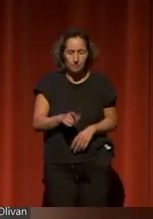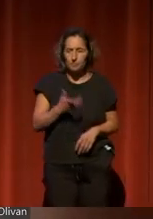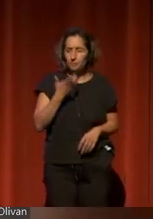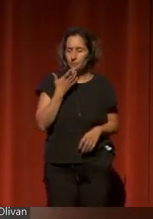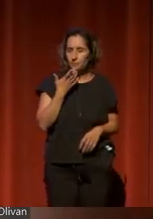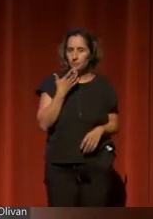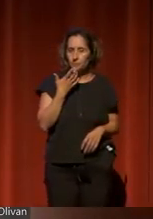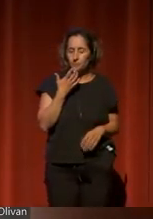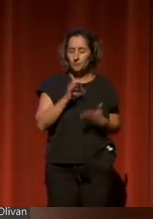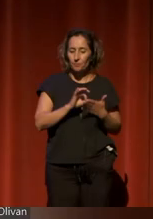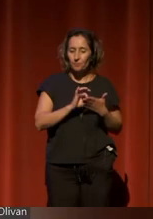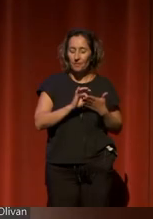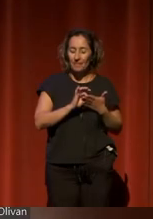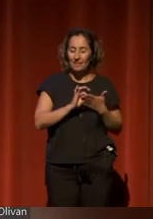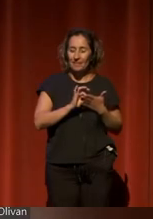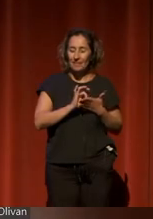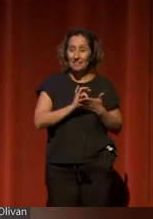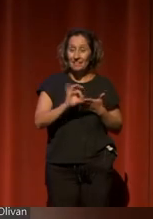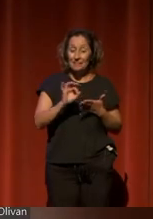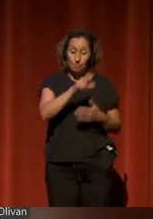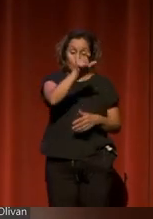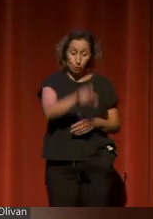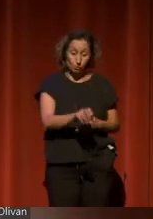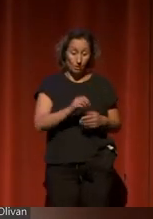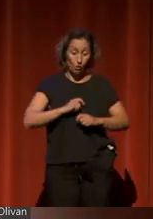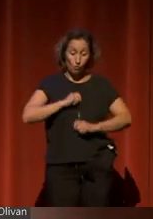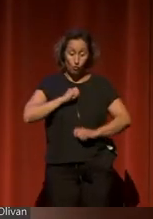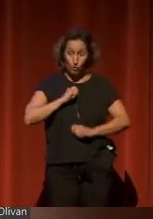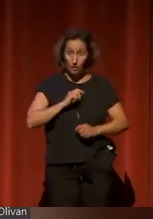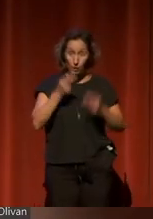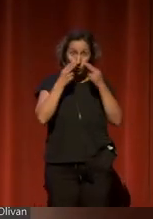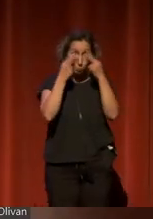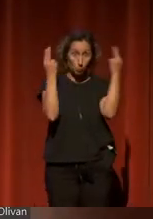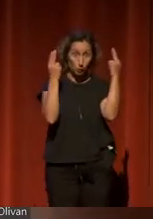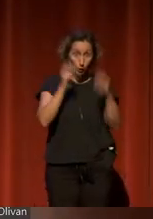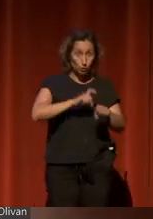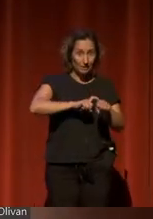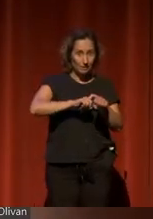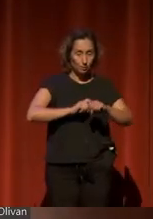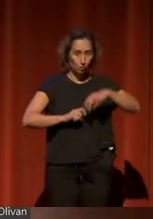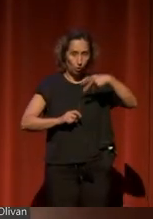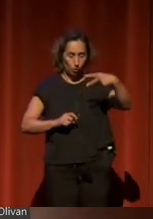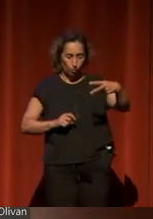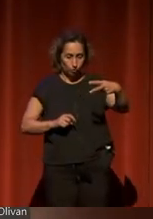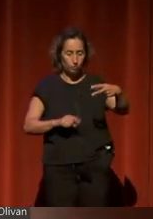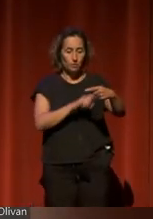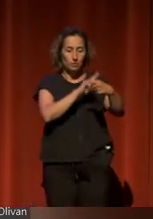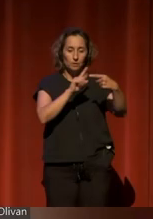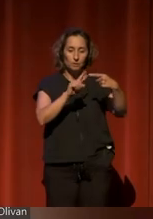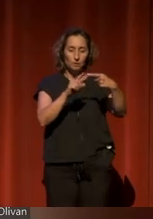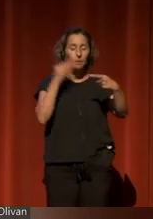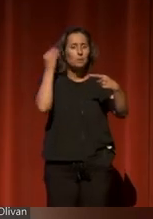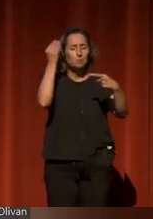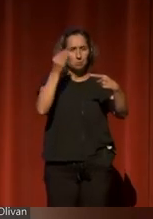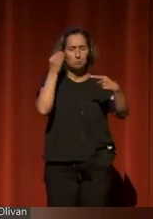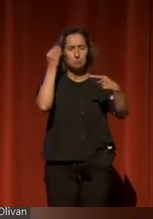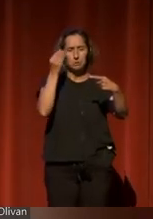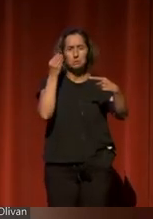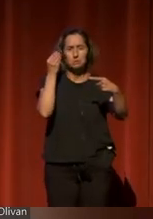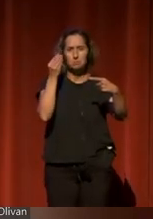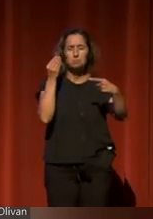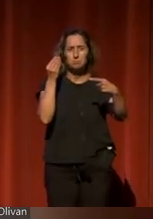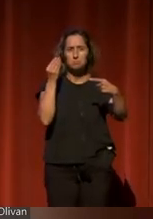dos clases de servicio de servidores públicos de funcionarios públicos no aquellos que piensan que puede hacerse